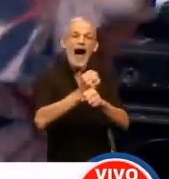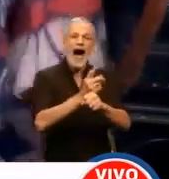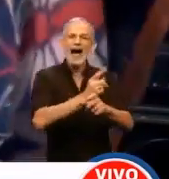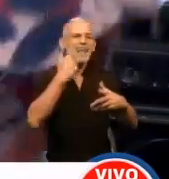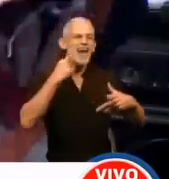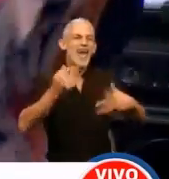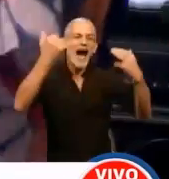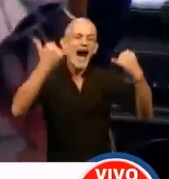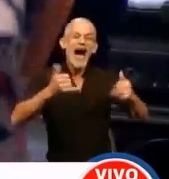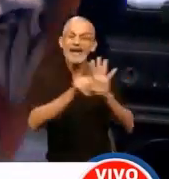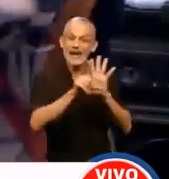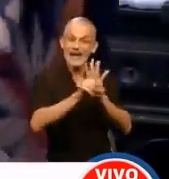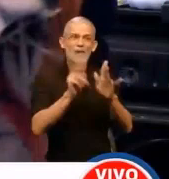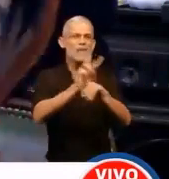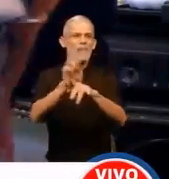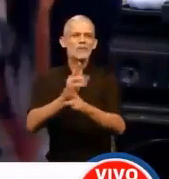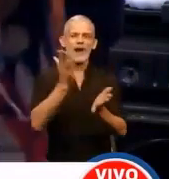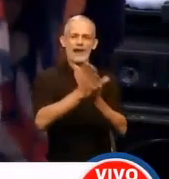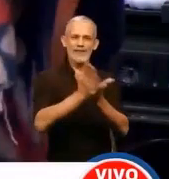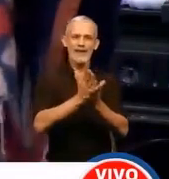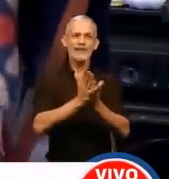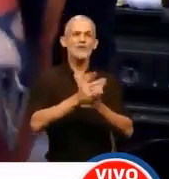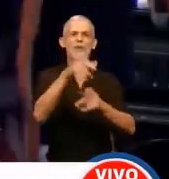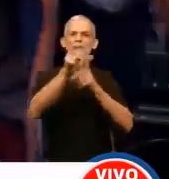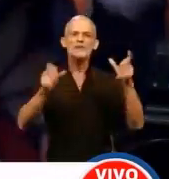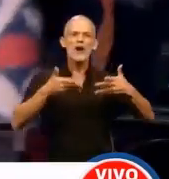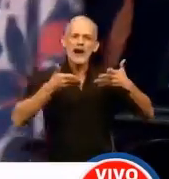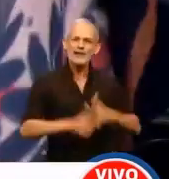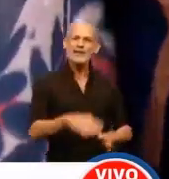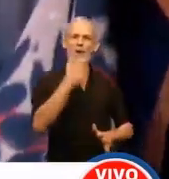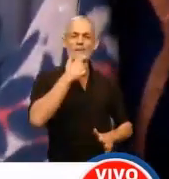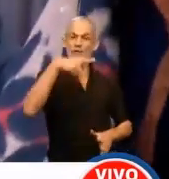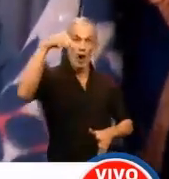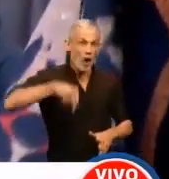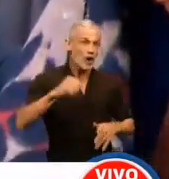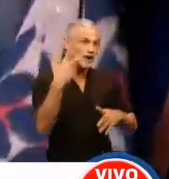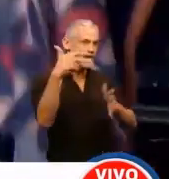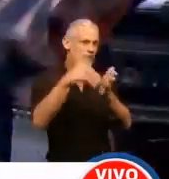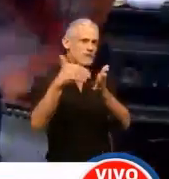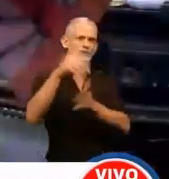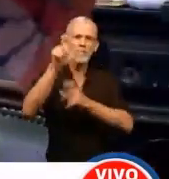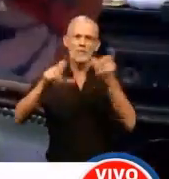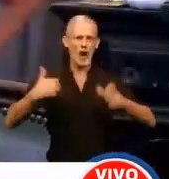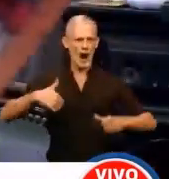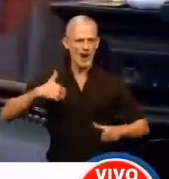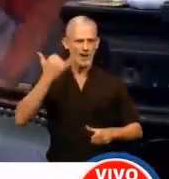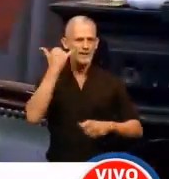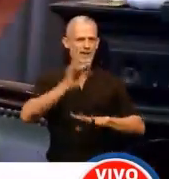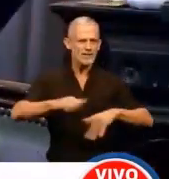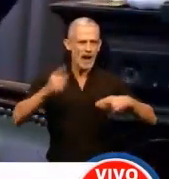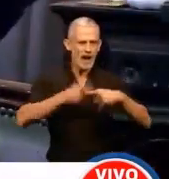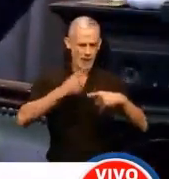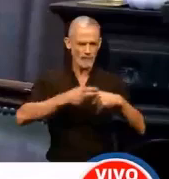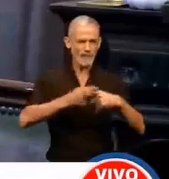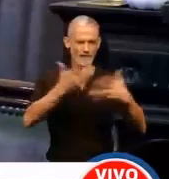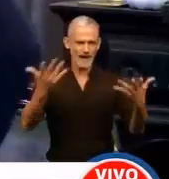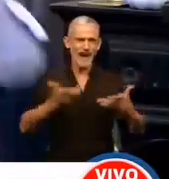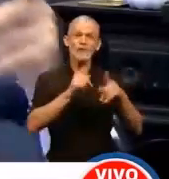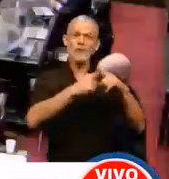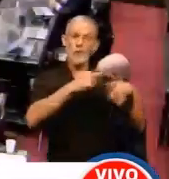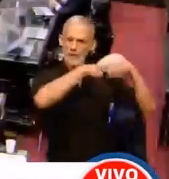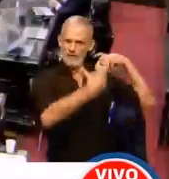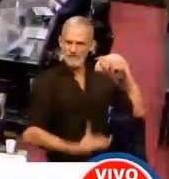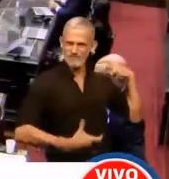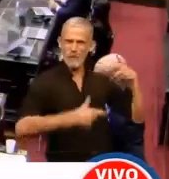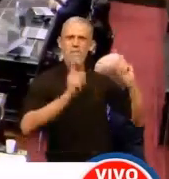una ley para proteger el derecho de los mendocinos. Hoy son 3 millones de argentinos que están a partir de esta frazada. Diputado